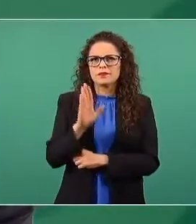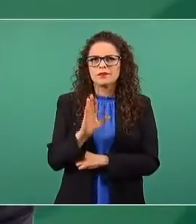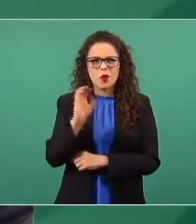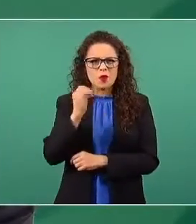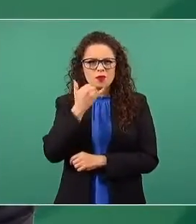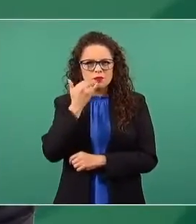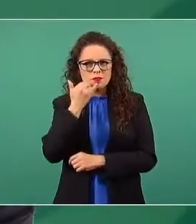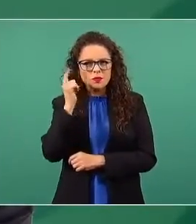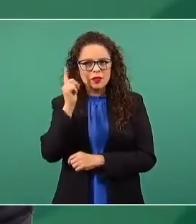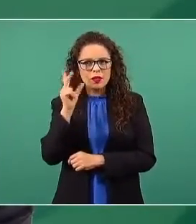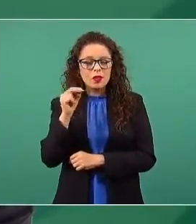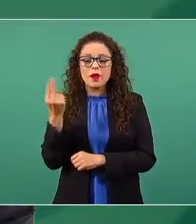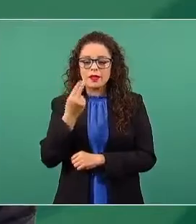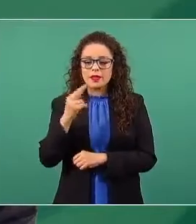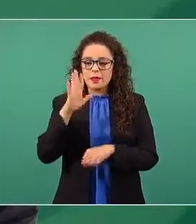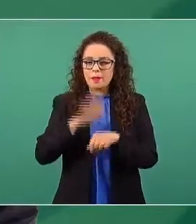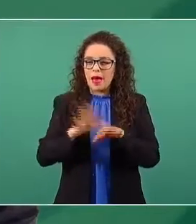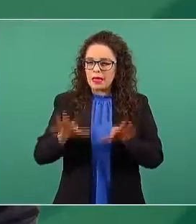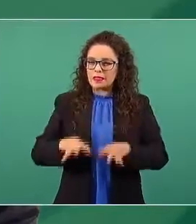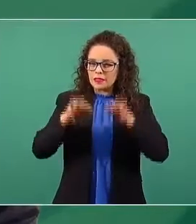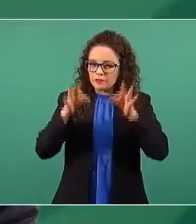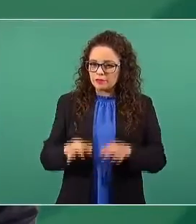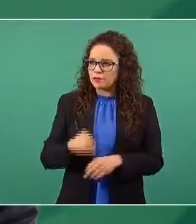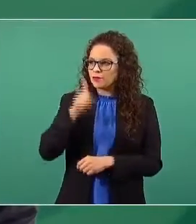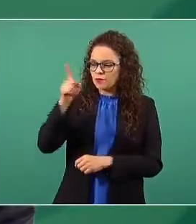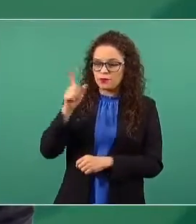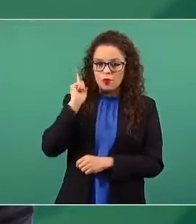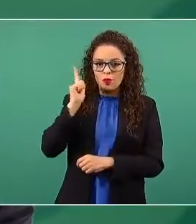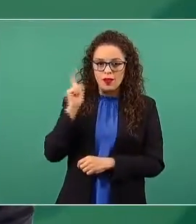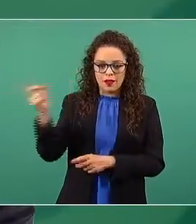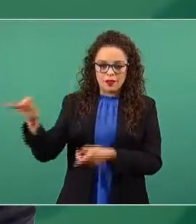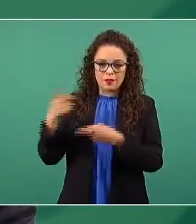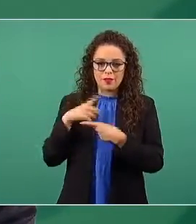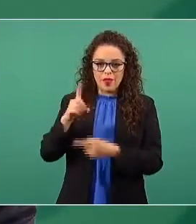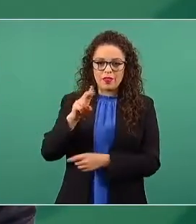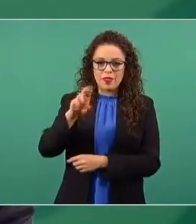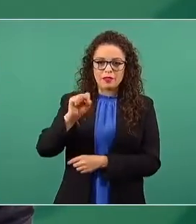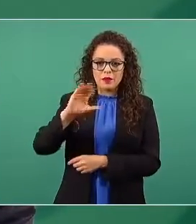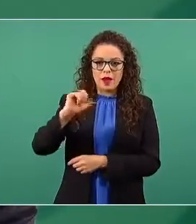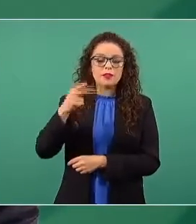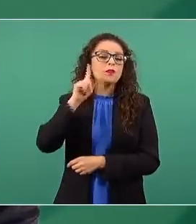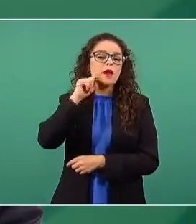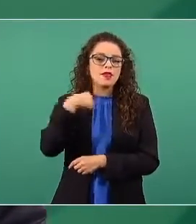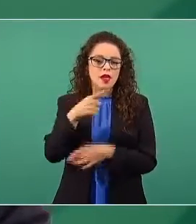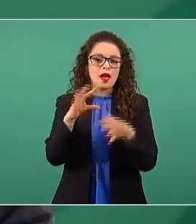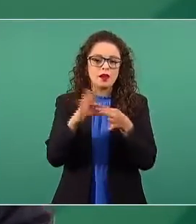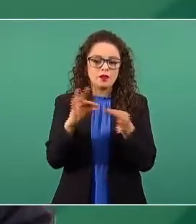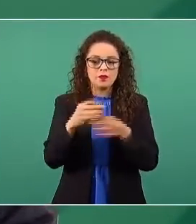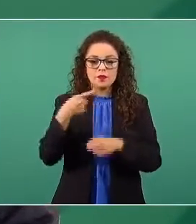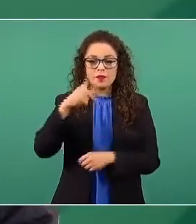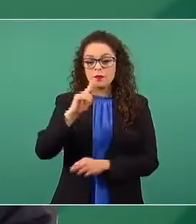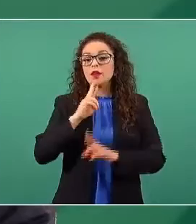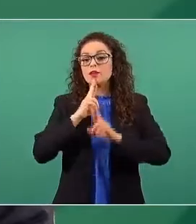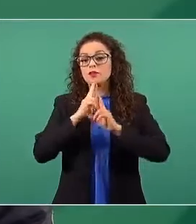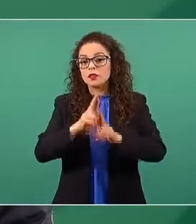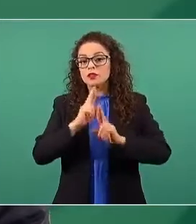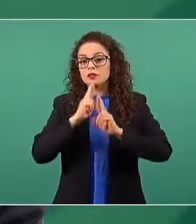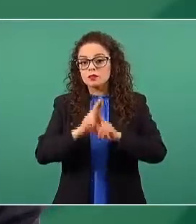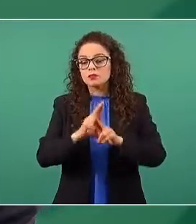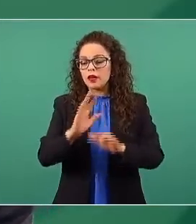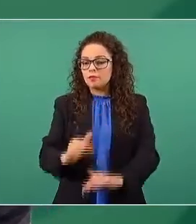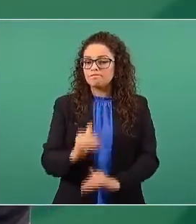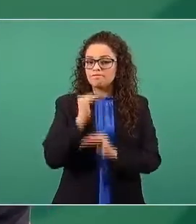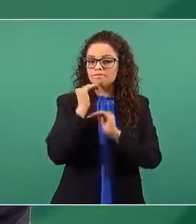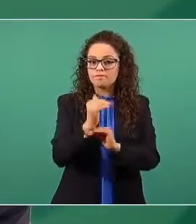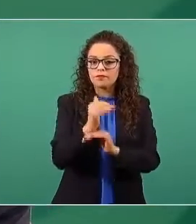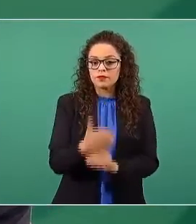voy a conseguir el dato específico por parte del doctor Schwarz y lo comentamos mañana, pero los tiempos de respuesta son máximo